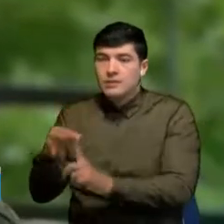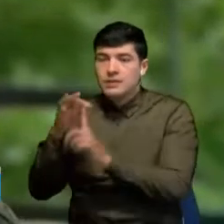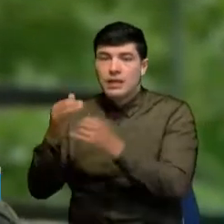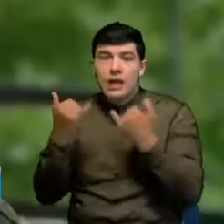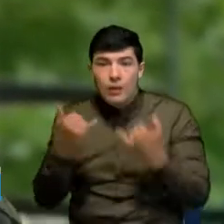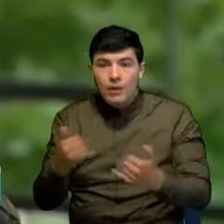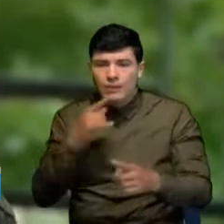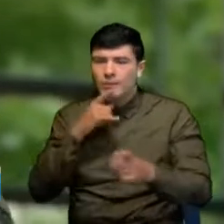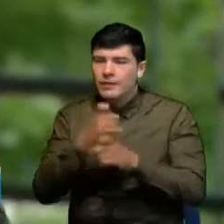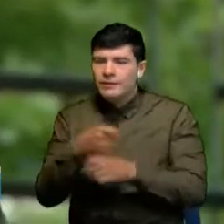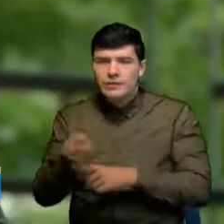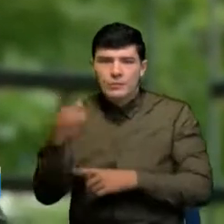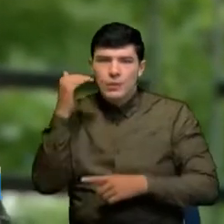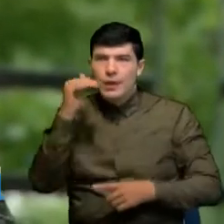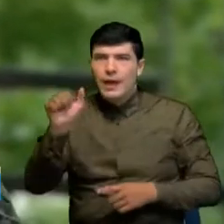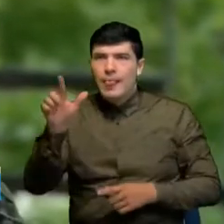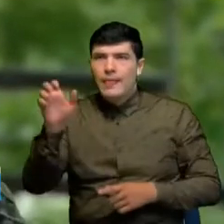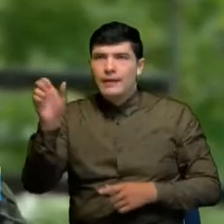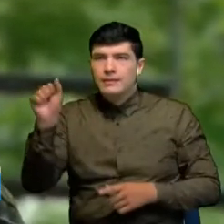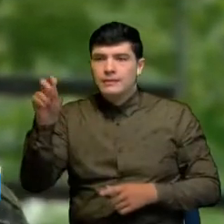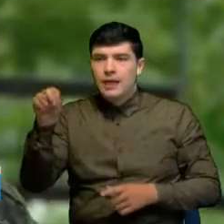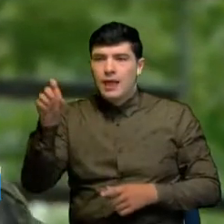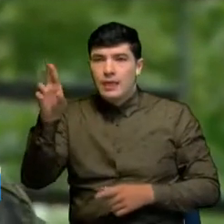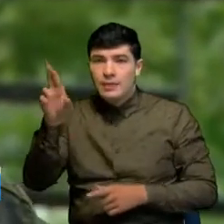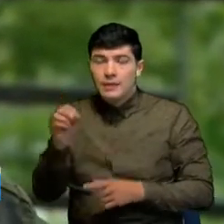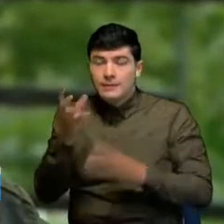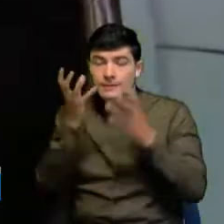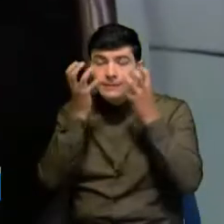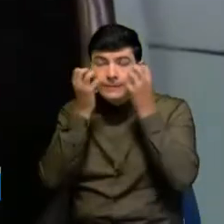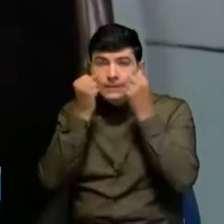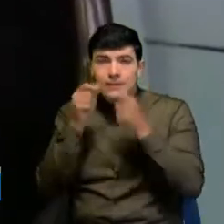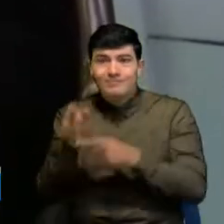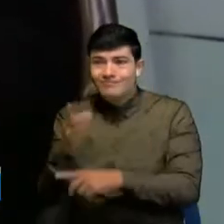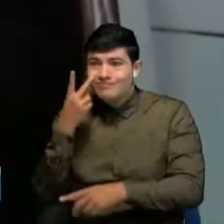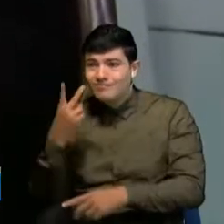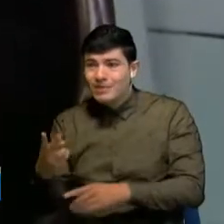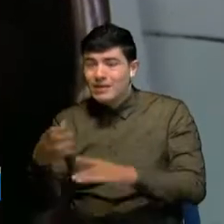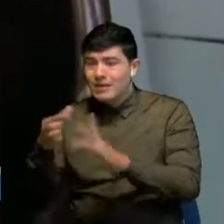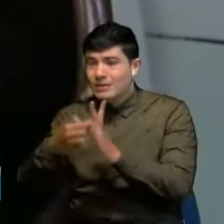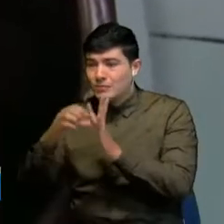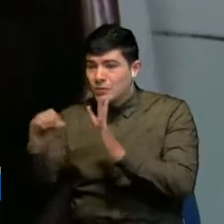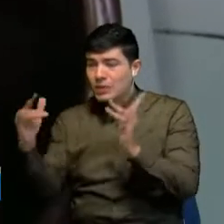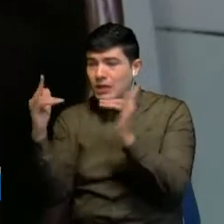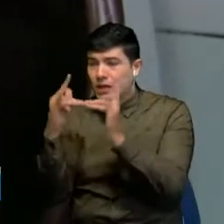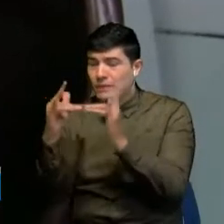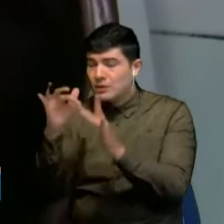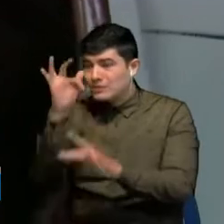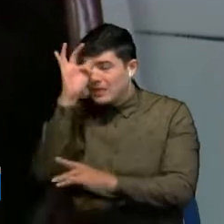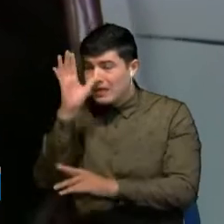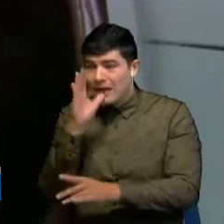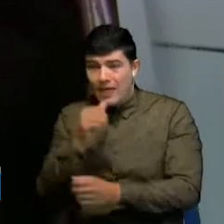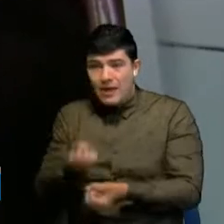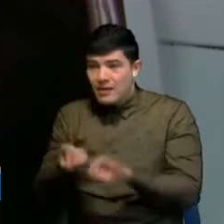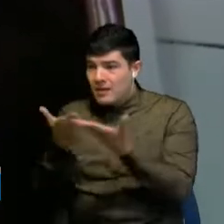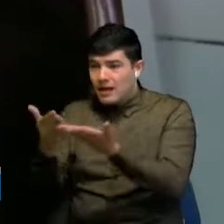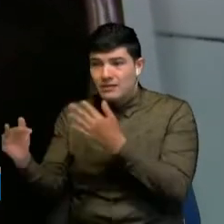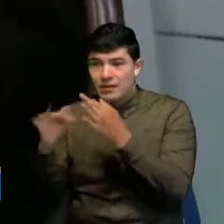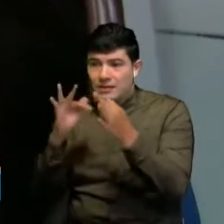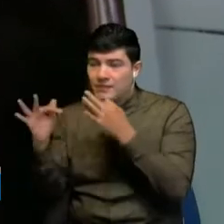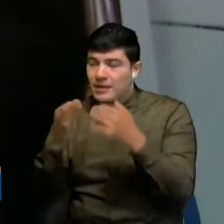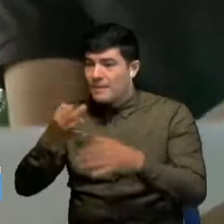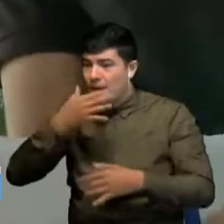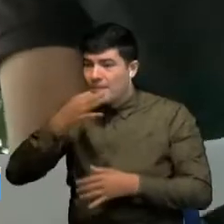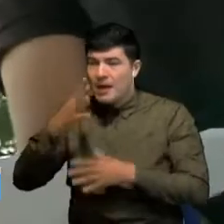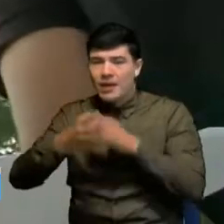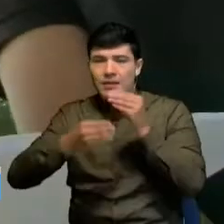muy difícil para alexandra contener las lágrimas viendo a su esposo en una cama de hospital sin recibir el tratamiento y lejos de